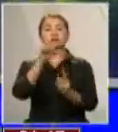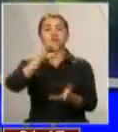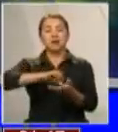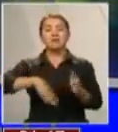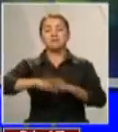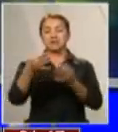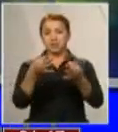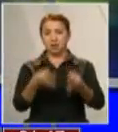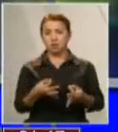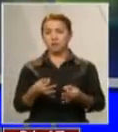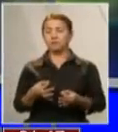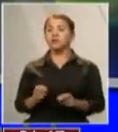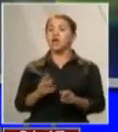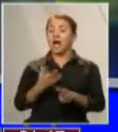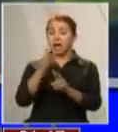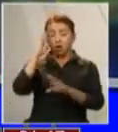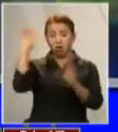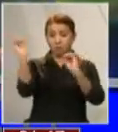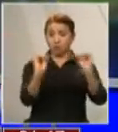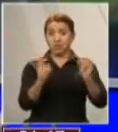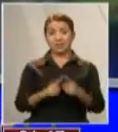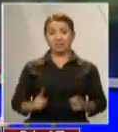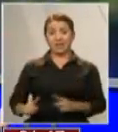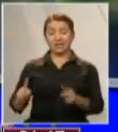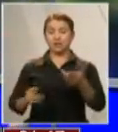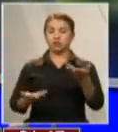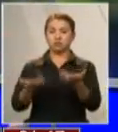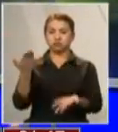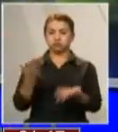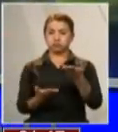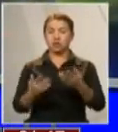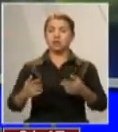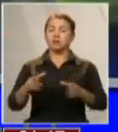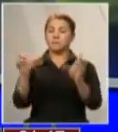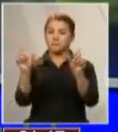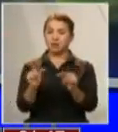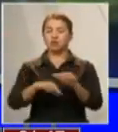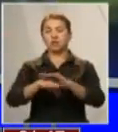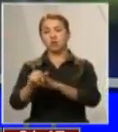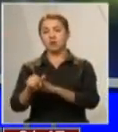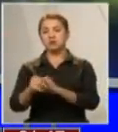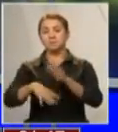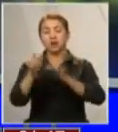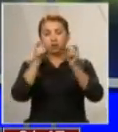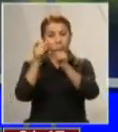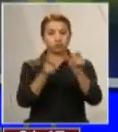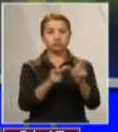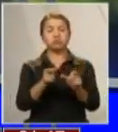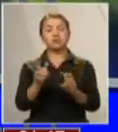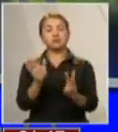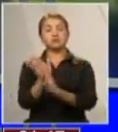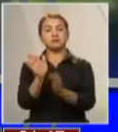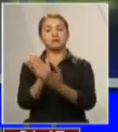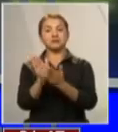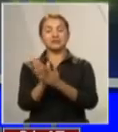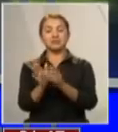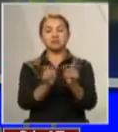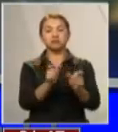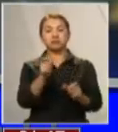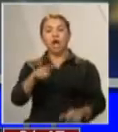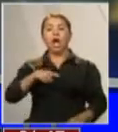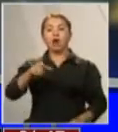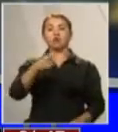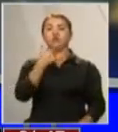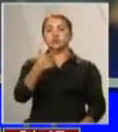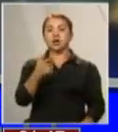donde legítimamente hay opiniones diferentes acerca de cómo balancear el combate a la delincuencia con el control de las garantías de los ciudadanos, acusar a alguien de ser